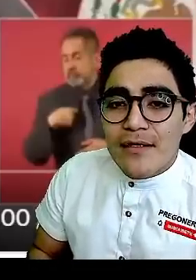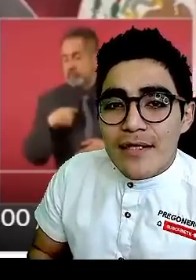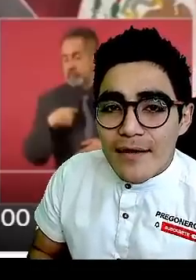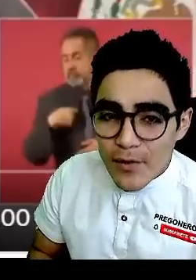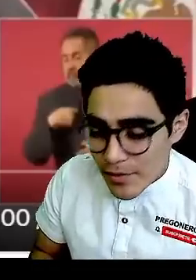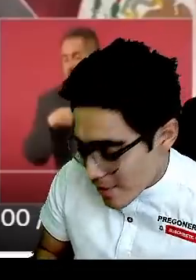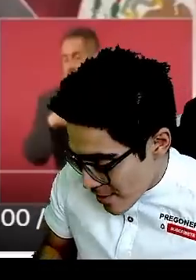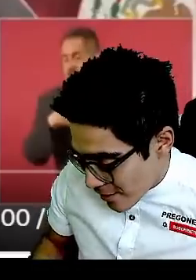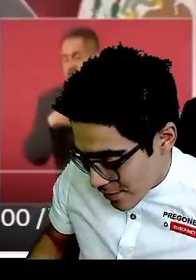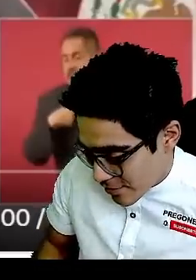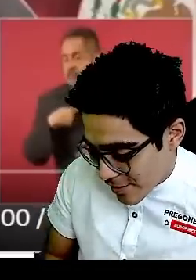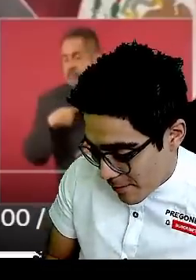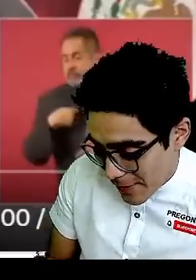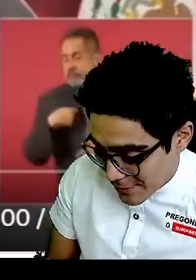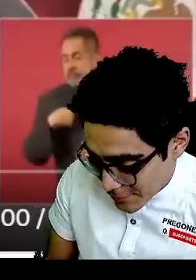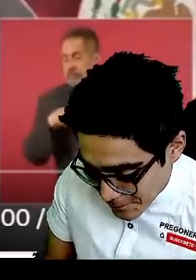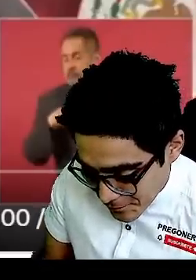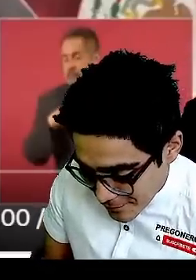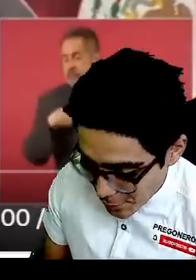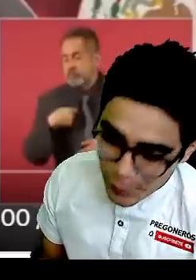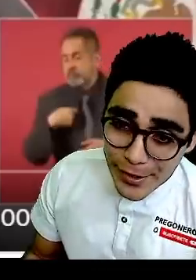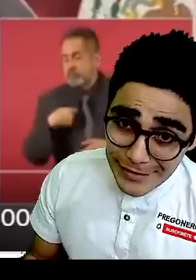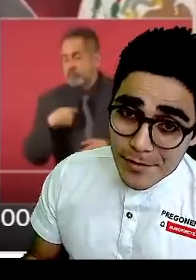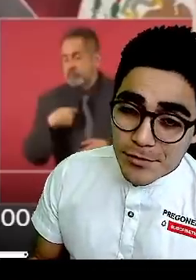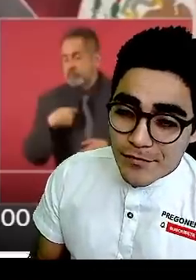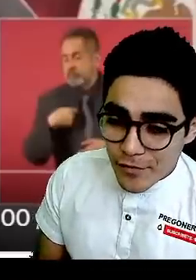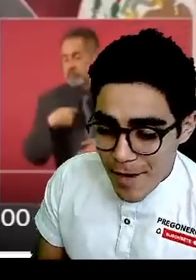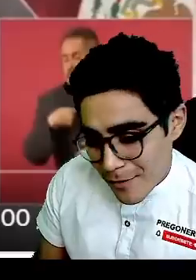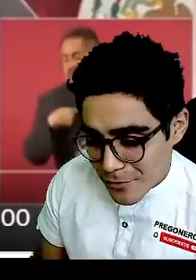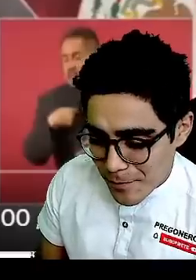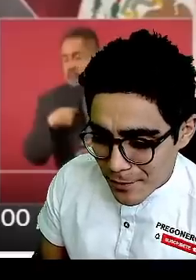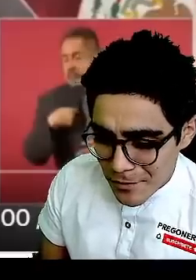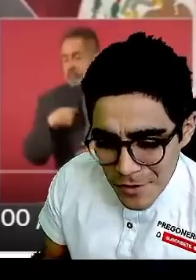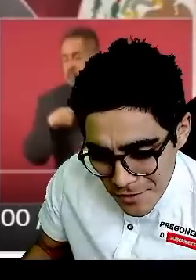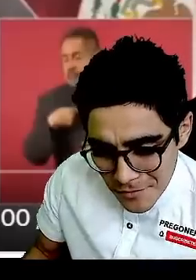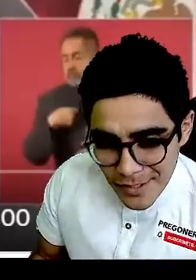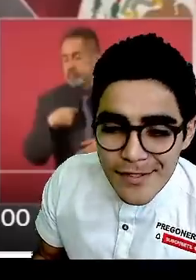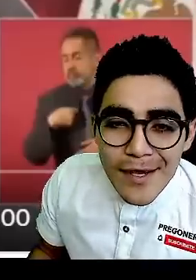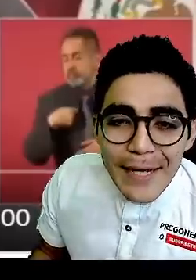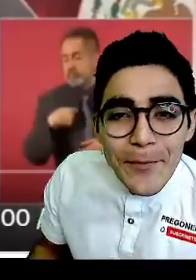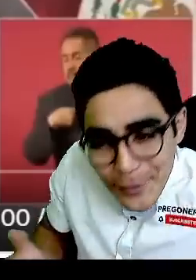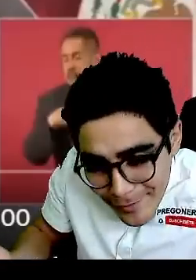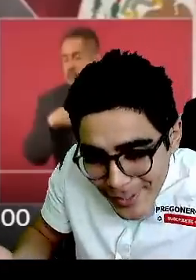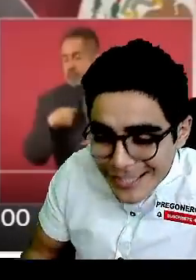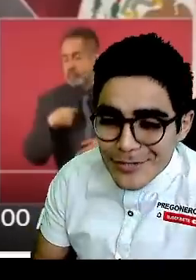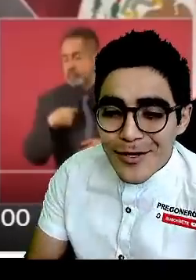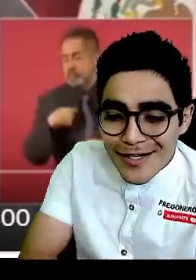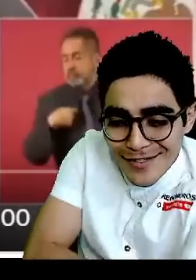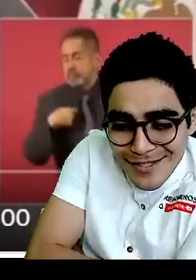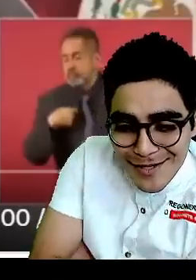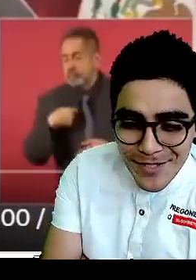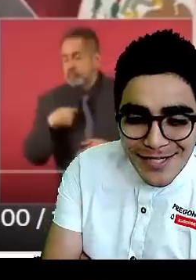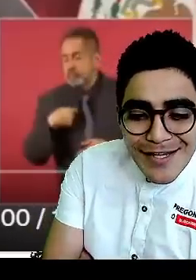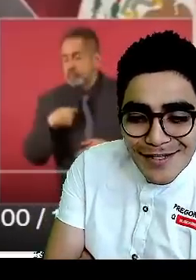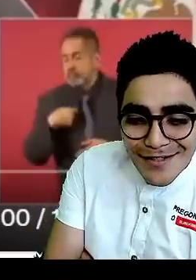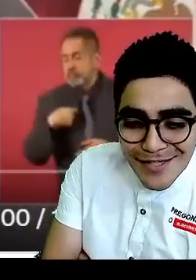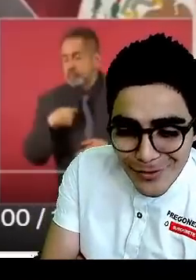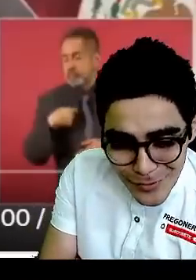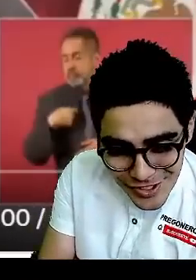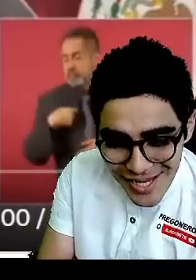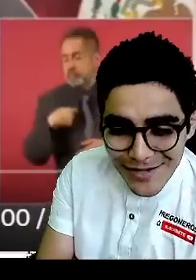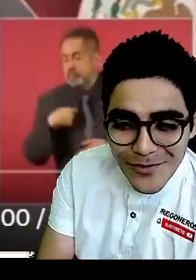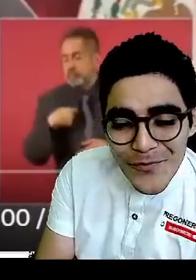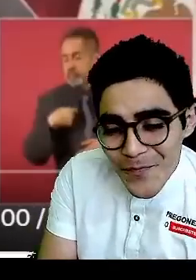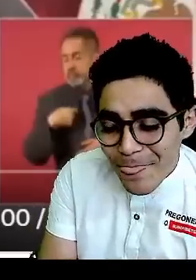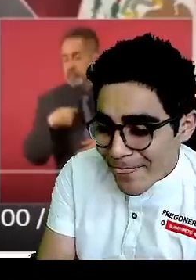el día de hoy que dicho sea de paso yo creo que ya estamos informados pero tenía que aportar mi granito de arena también y